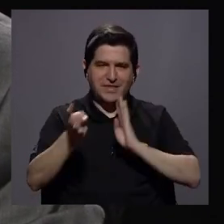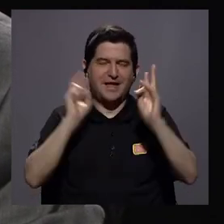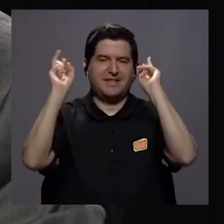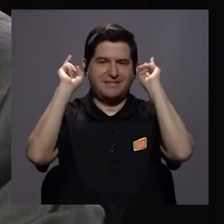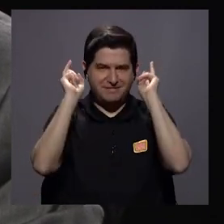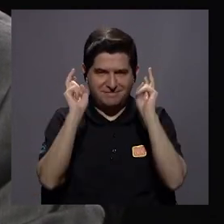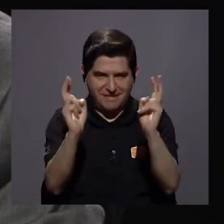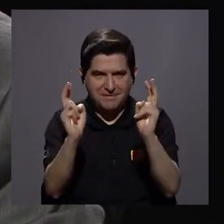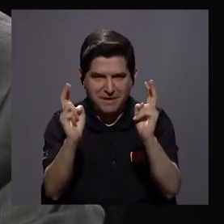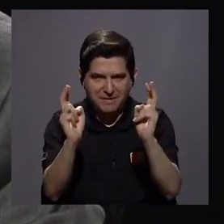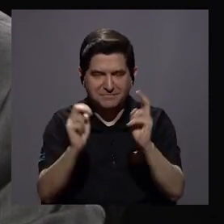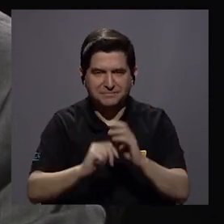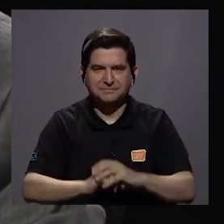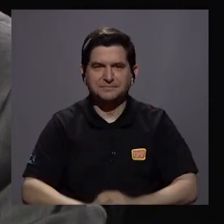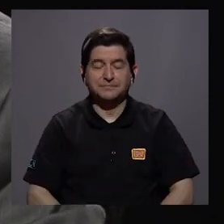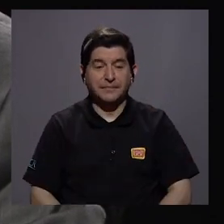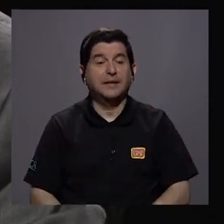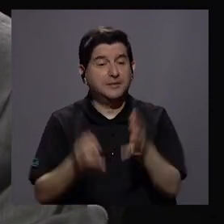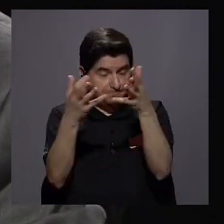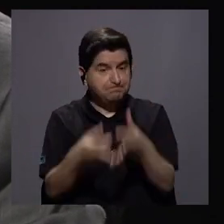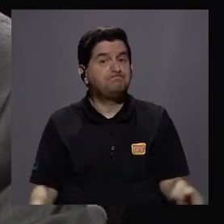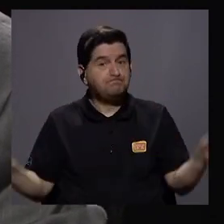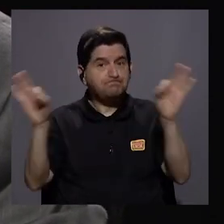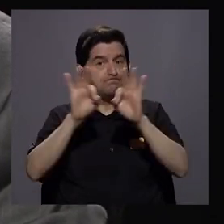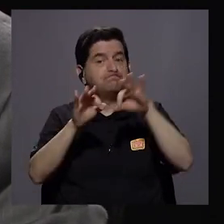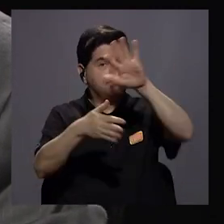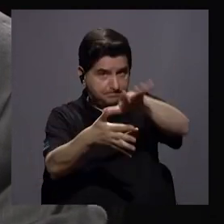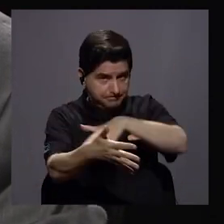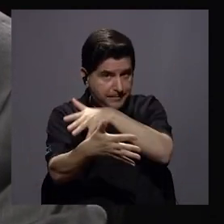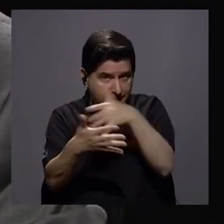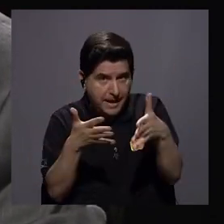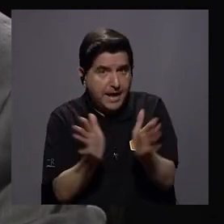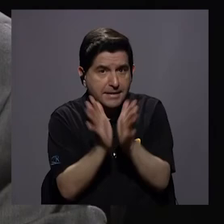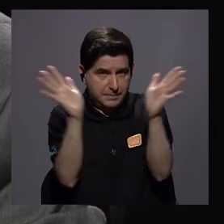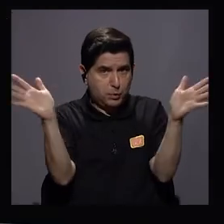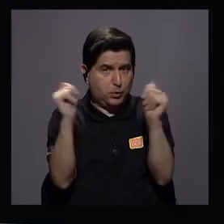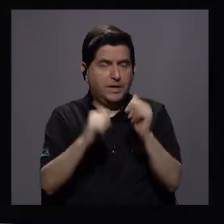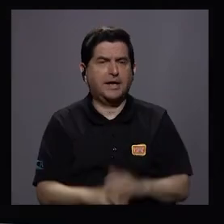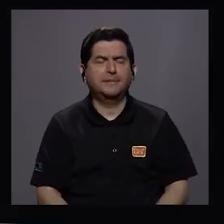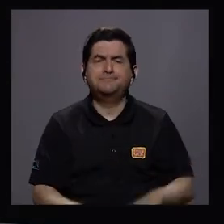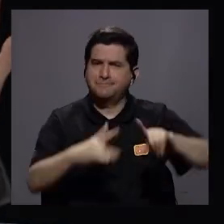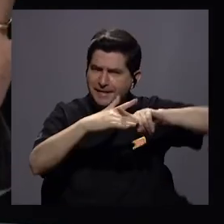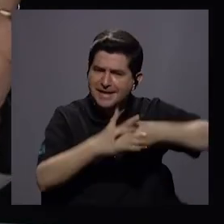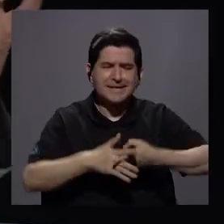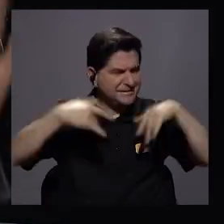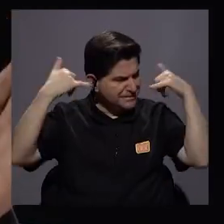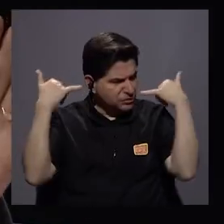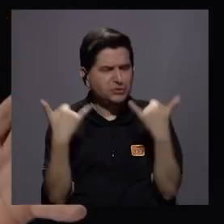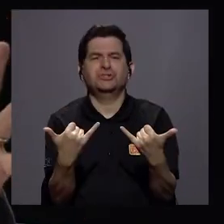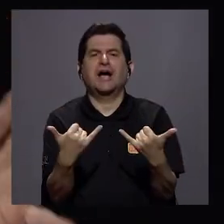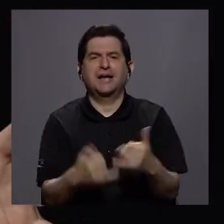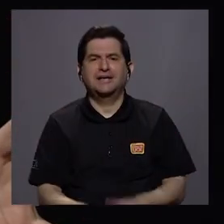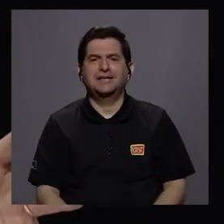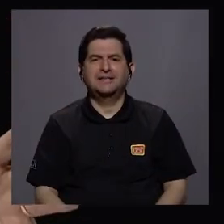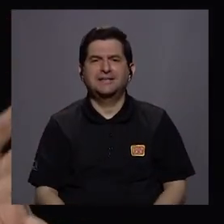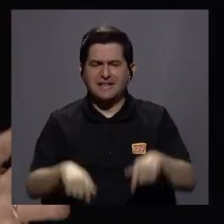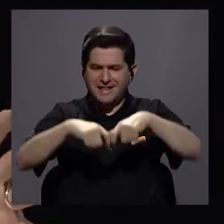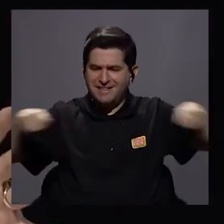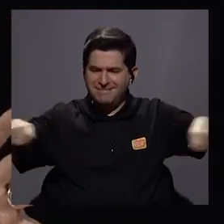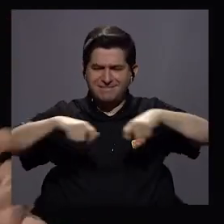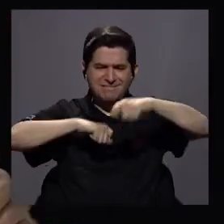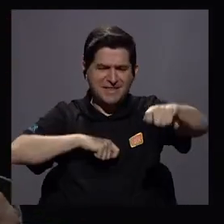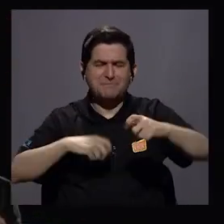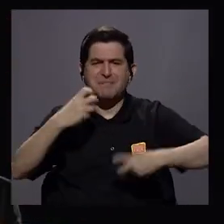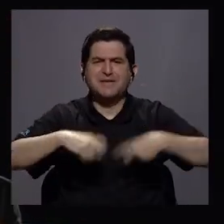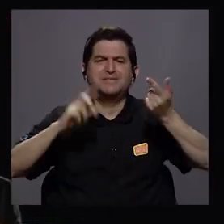temas que son relevantes y que están en la agenda pública. Arranco, ¿cuál es el tamaño del problema, don